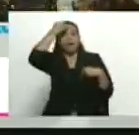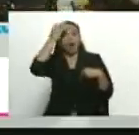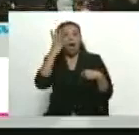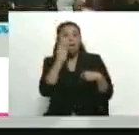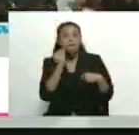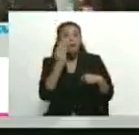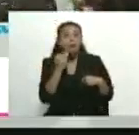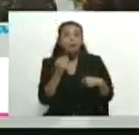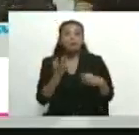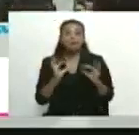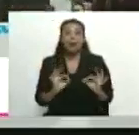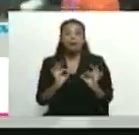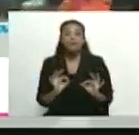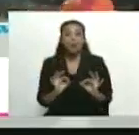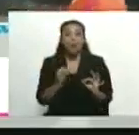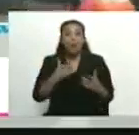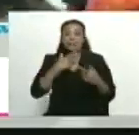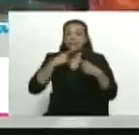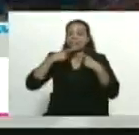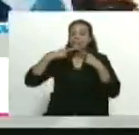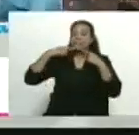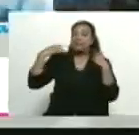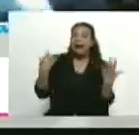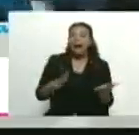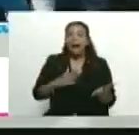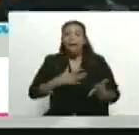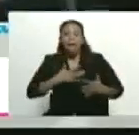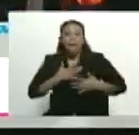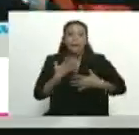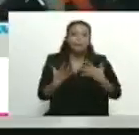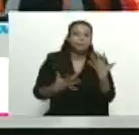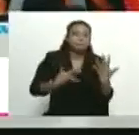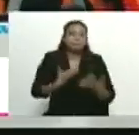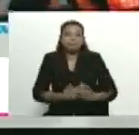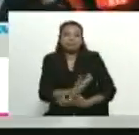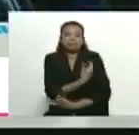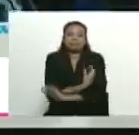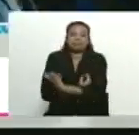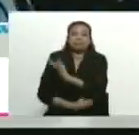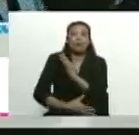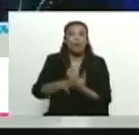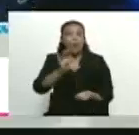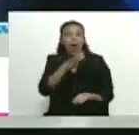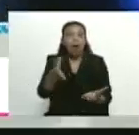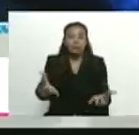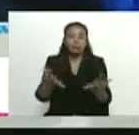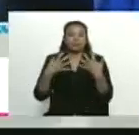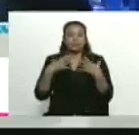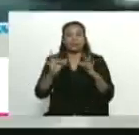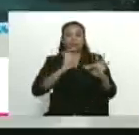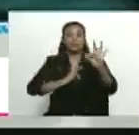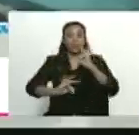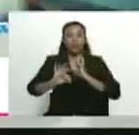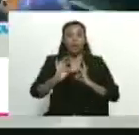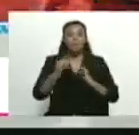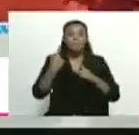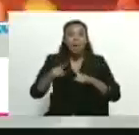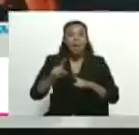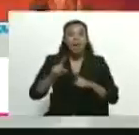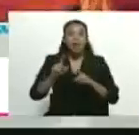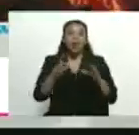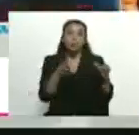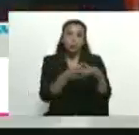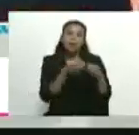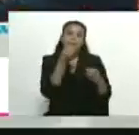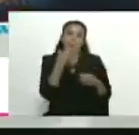Venezuela ese sabor divino de haber sentido la energía de los estudiantes. Pero aquel lado está